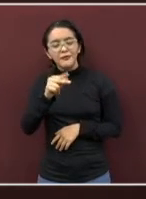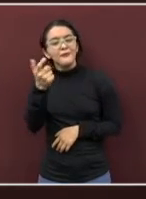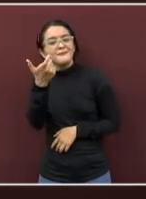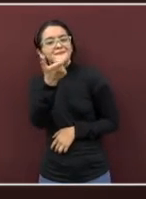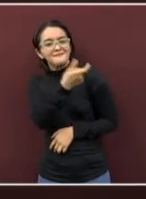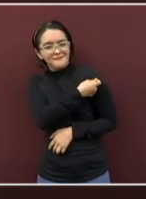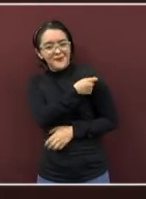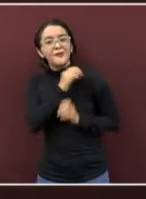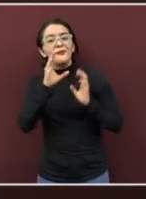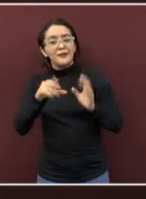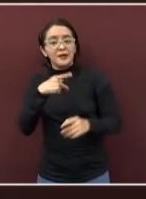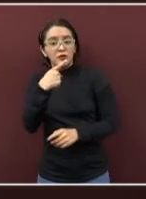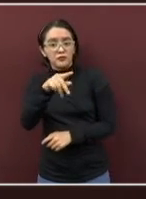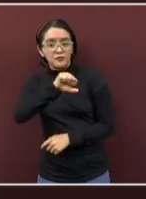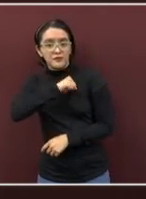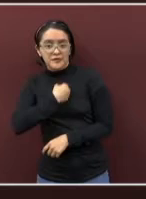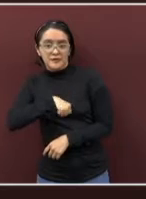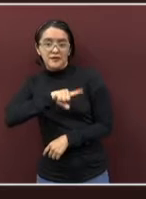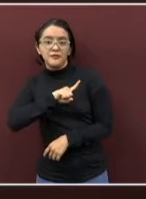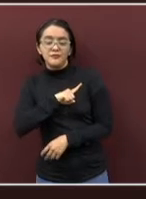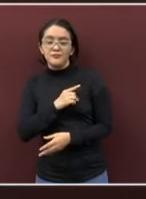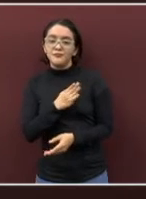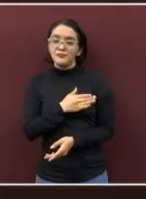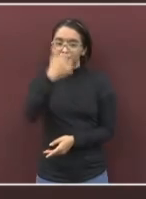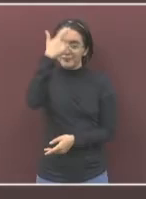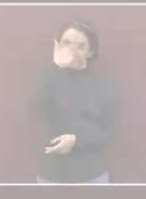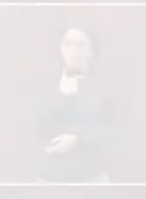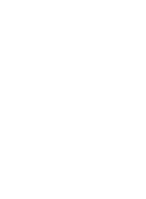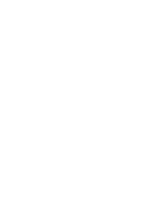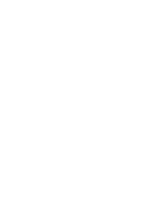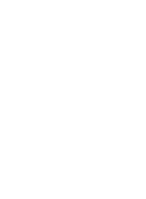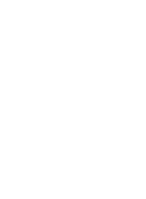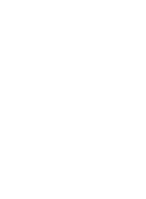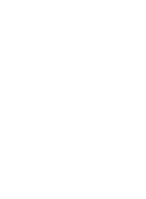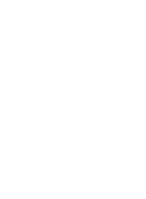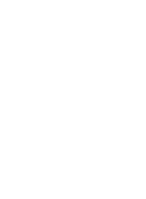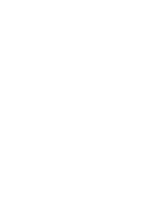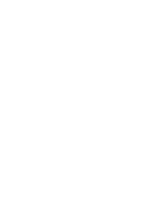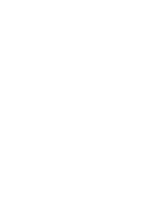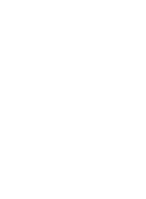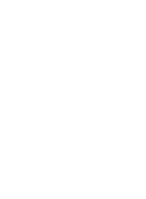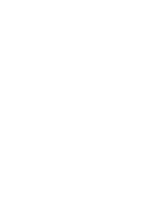cuiden su salud muy buenas noches y